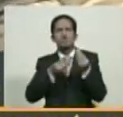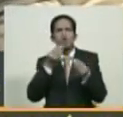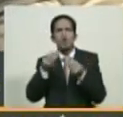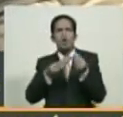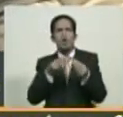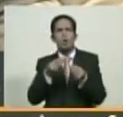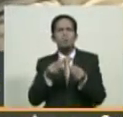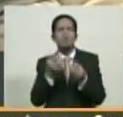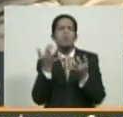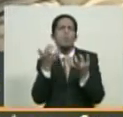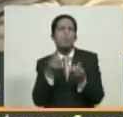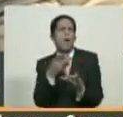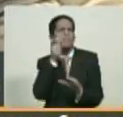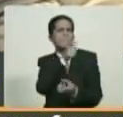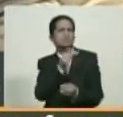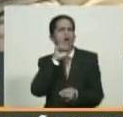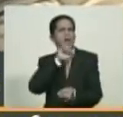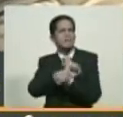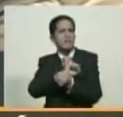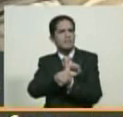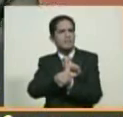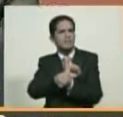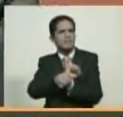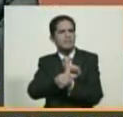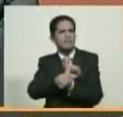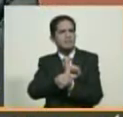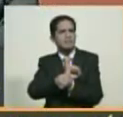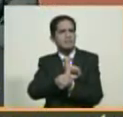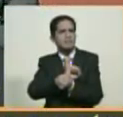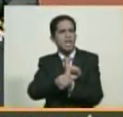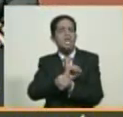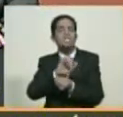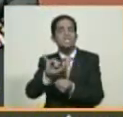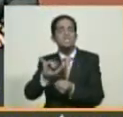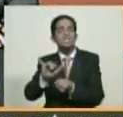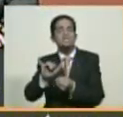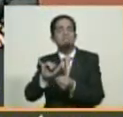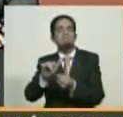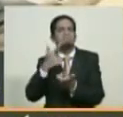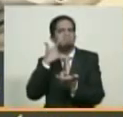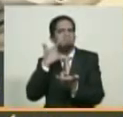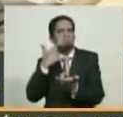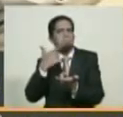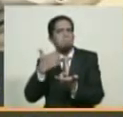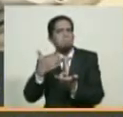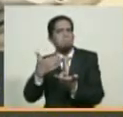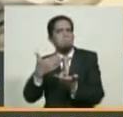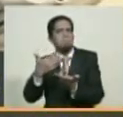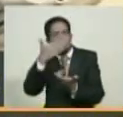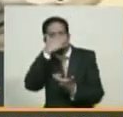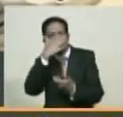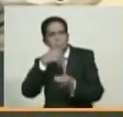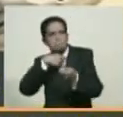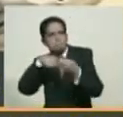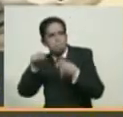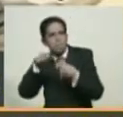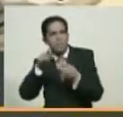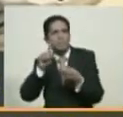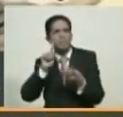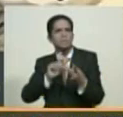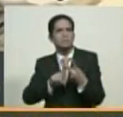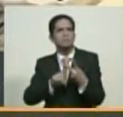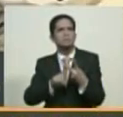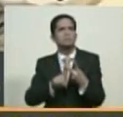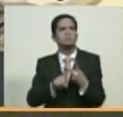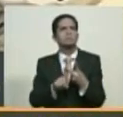número de personas detenidas, procesadas y de negocios sancionados, qué tipo de negocios y bueno, más allá de eso,